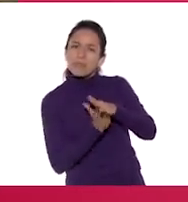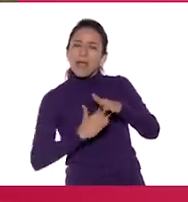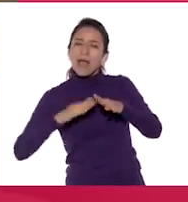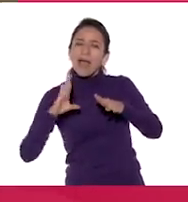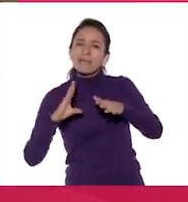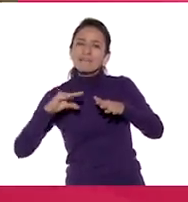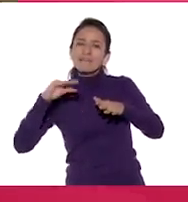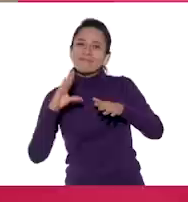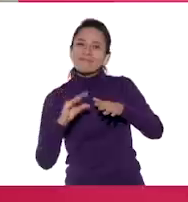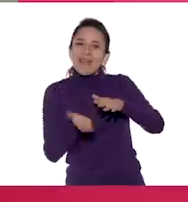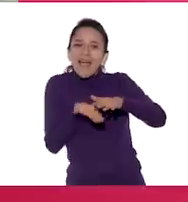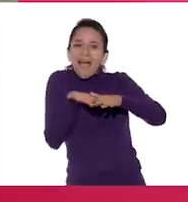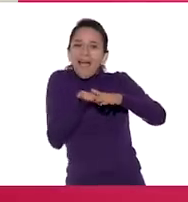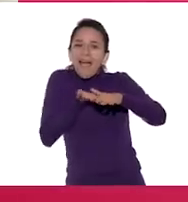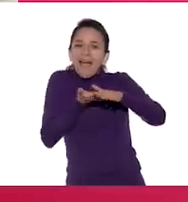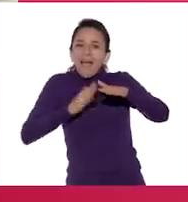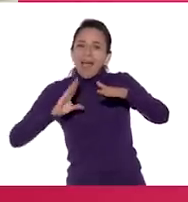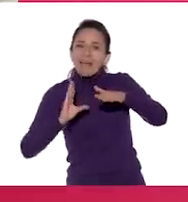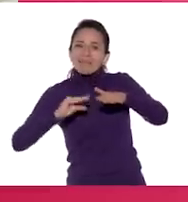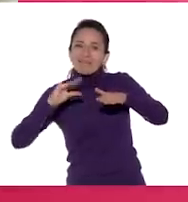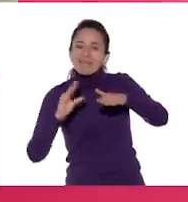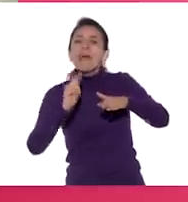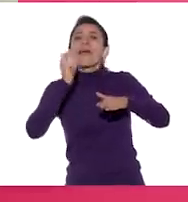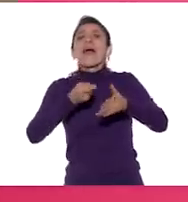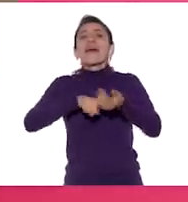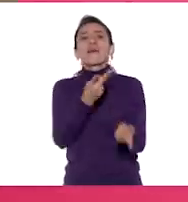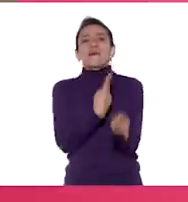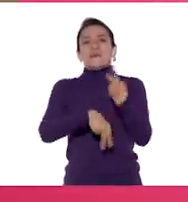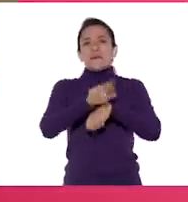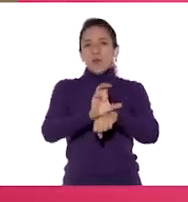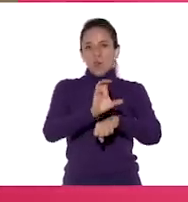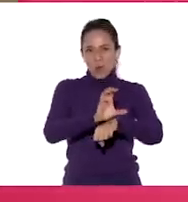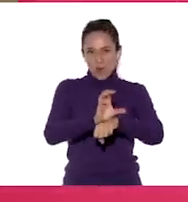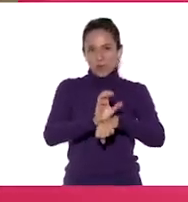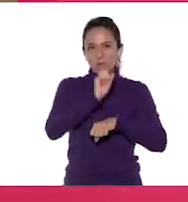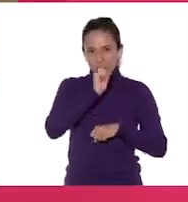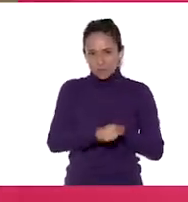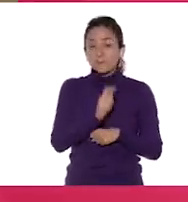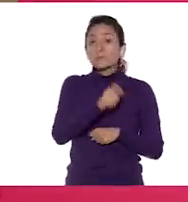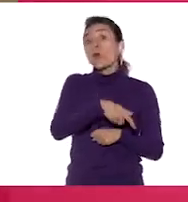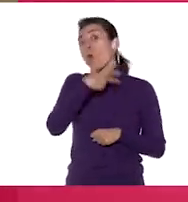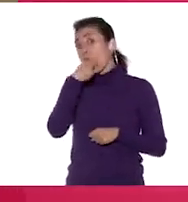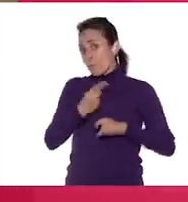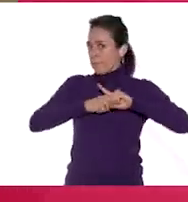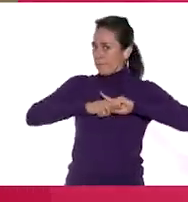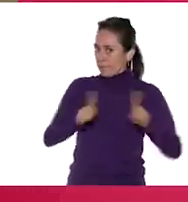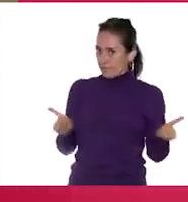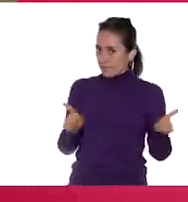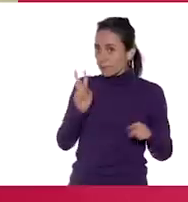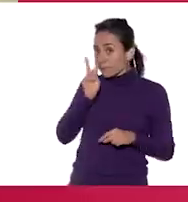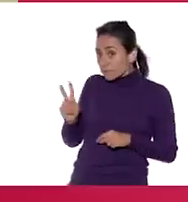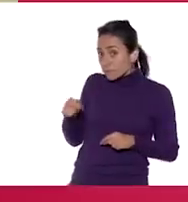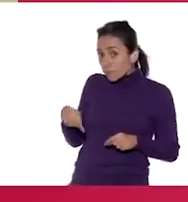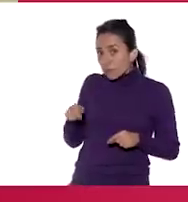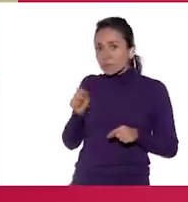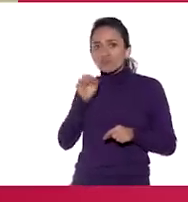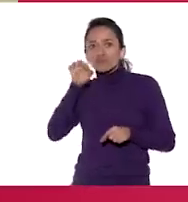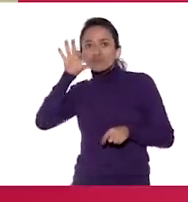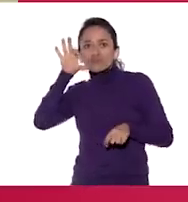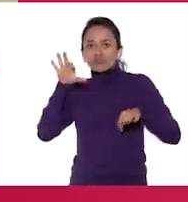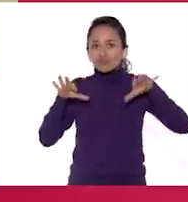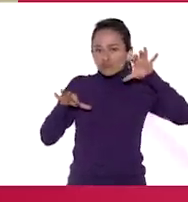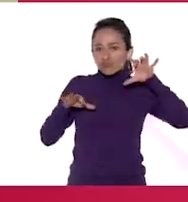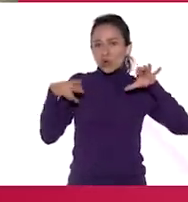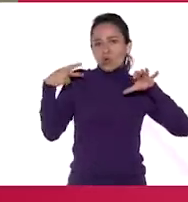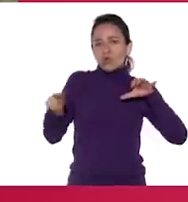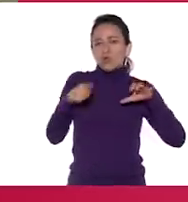los huevitos que se están formando. Esta es una hembra porque los machos tienen aquí una serie de poros que se llaman poros femorales, porque están precisamente en el